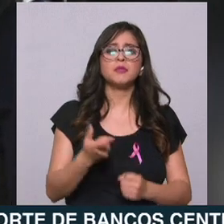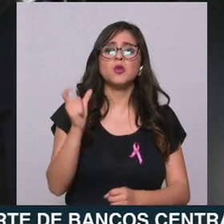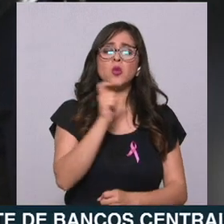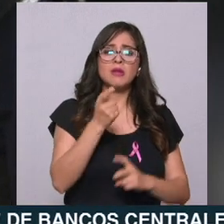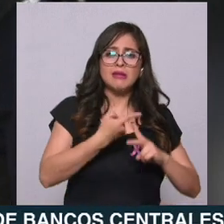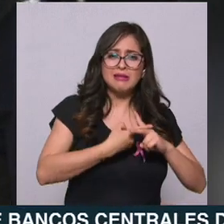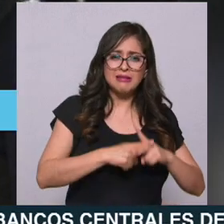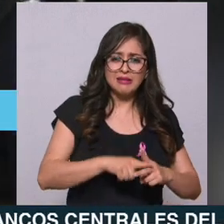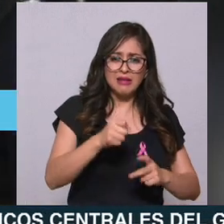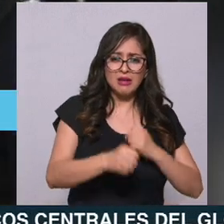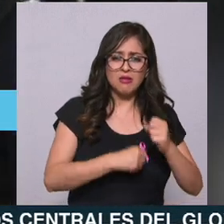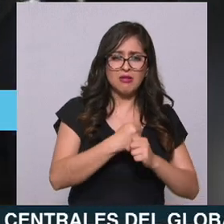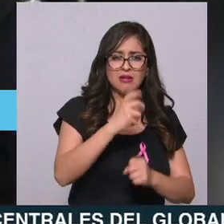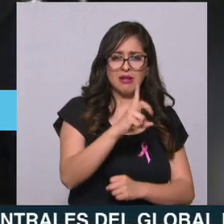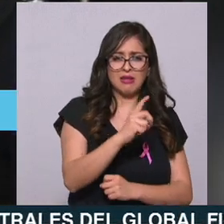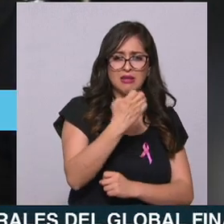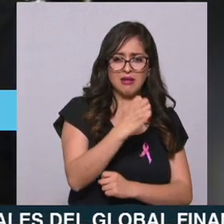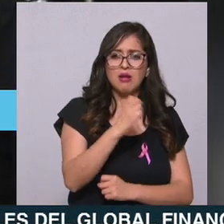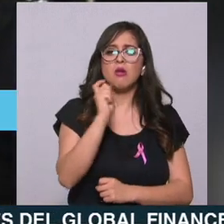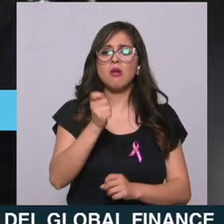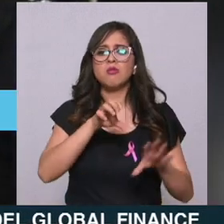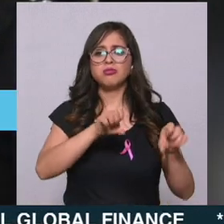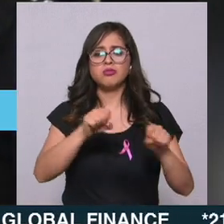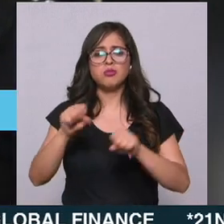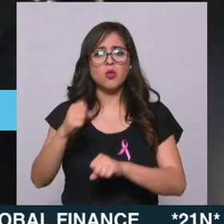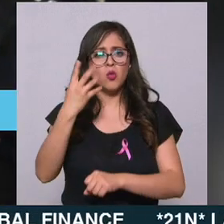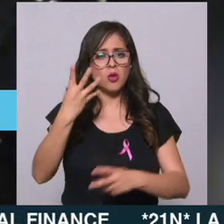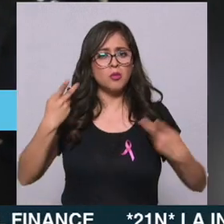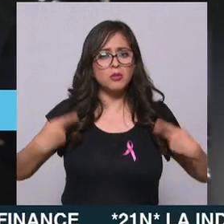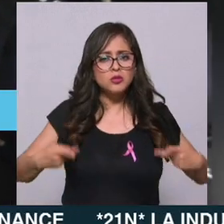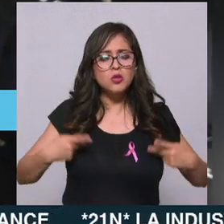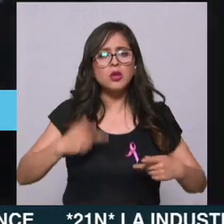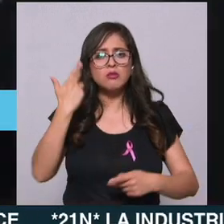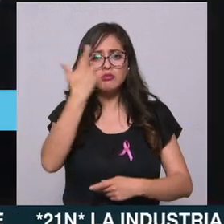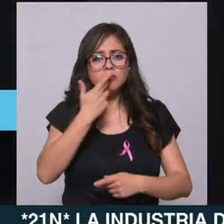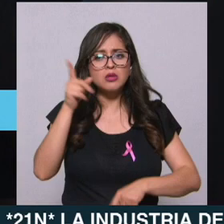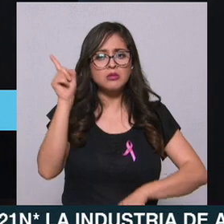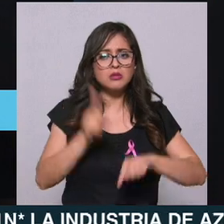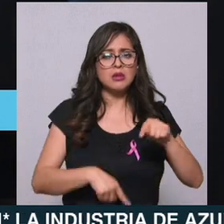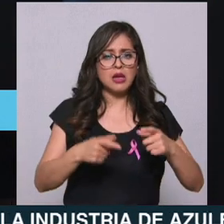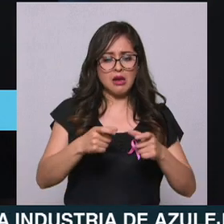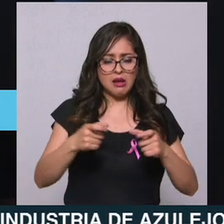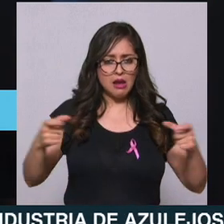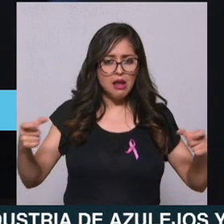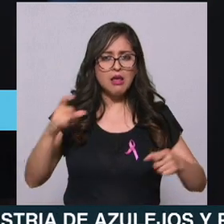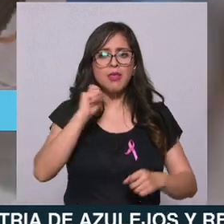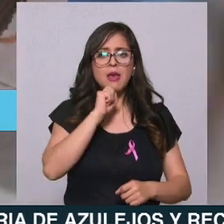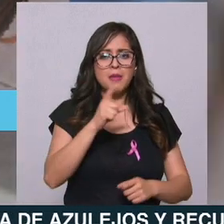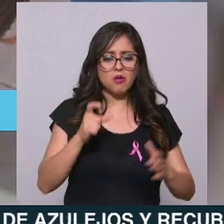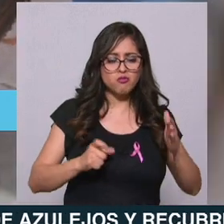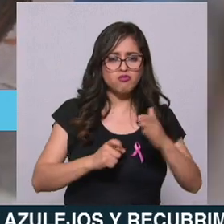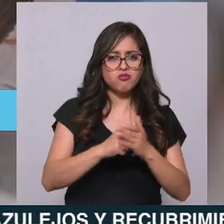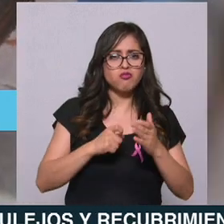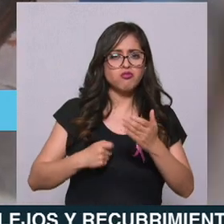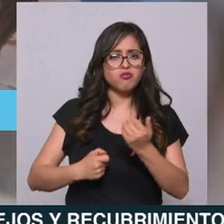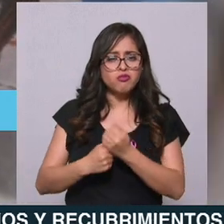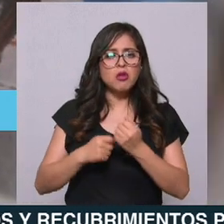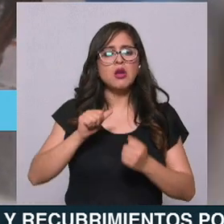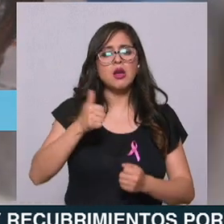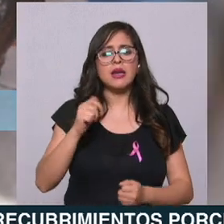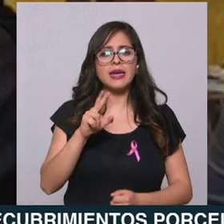año, el 30 de enero, fueron detenidas 4 personas durante un operativo en el que se decomisaron armas largas y cartuchos útiles sobre la calle